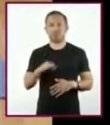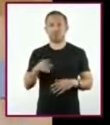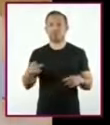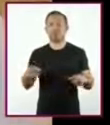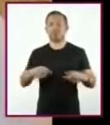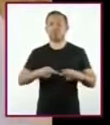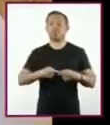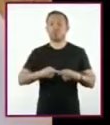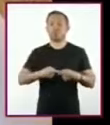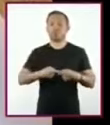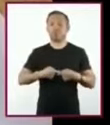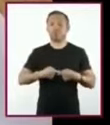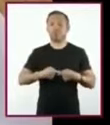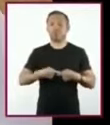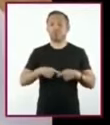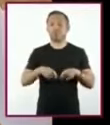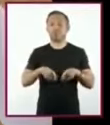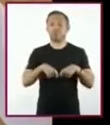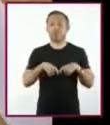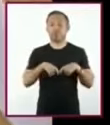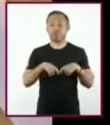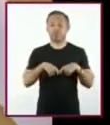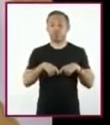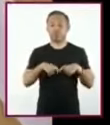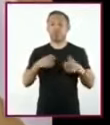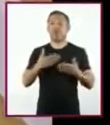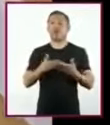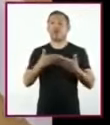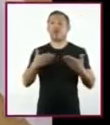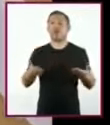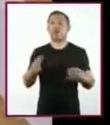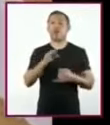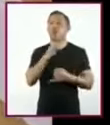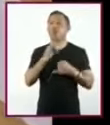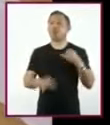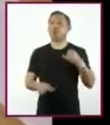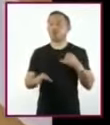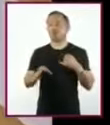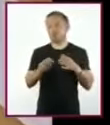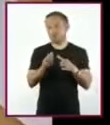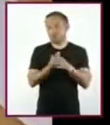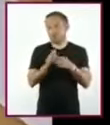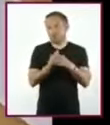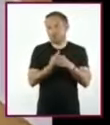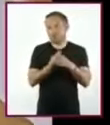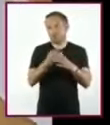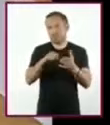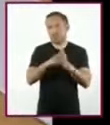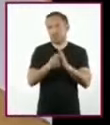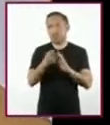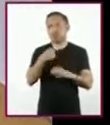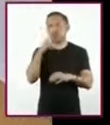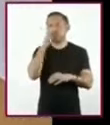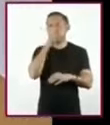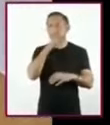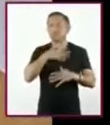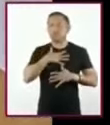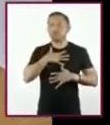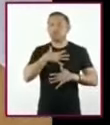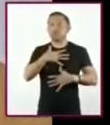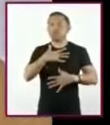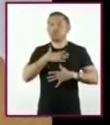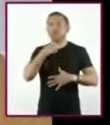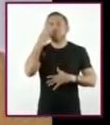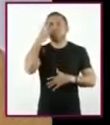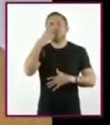ambas piernas y haremos esta última técnica, que es una técnica respiratoria fundamental de purificación